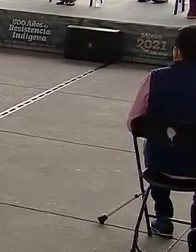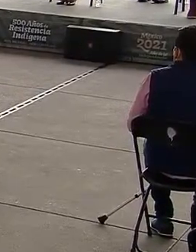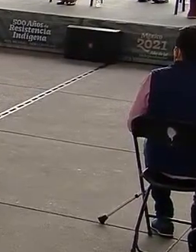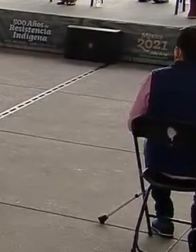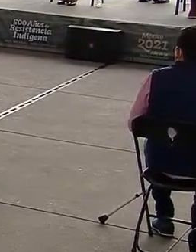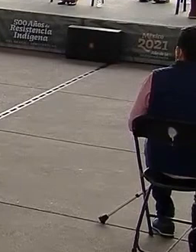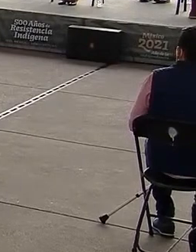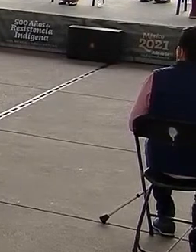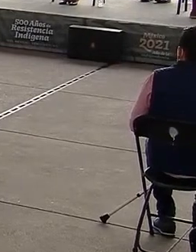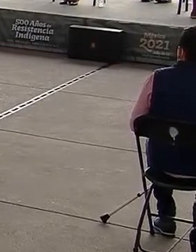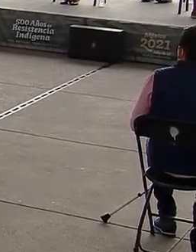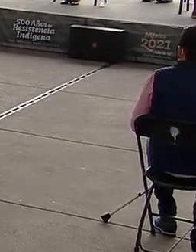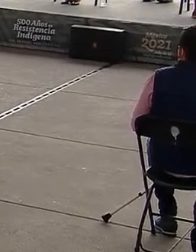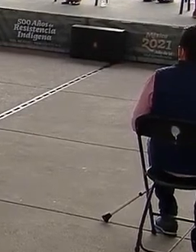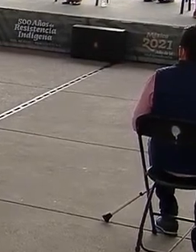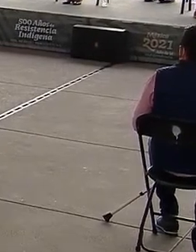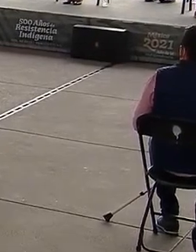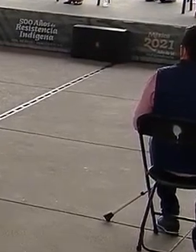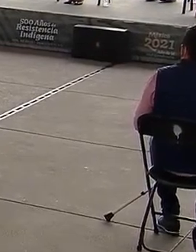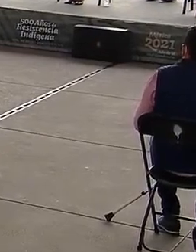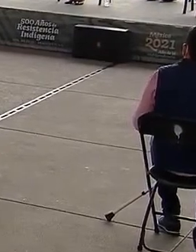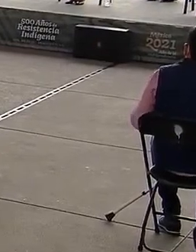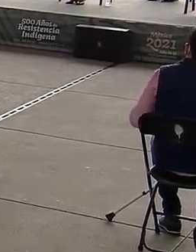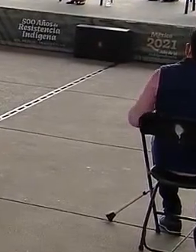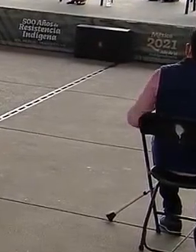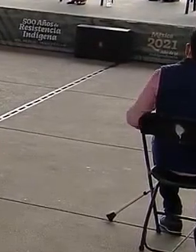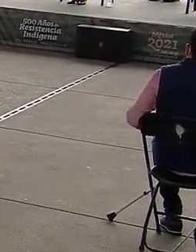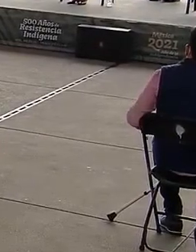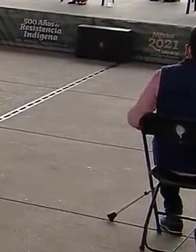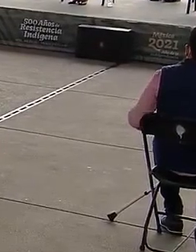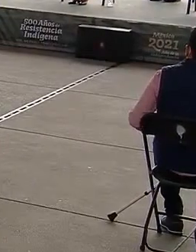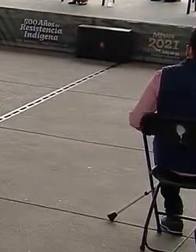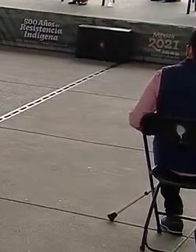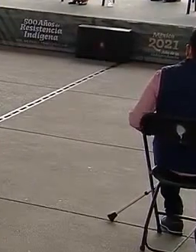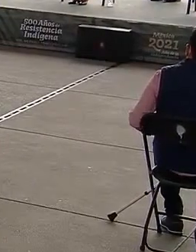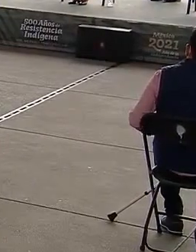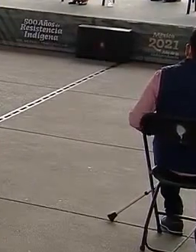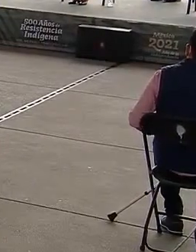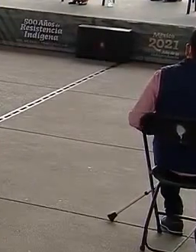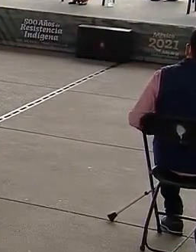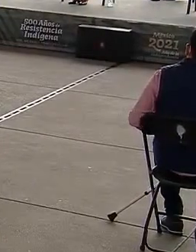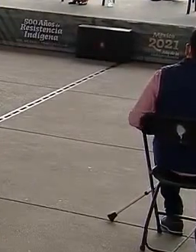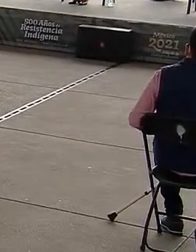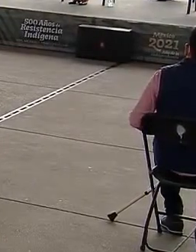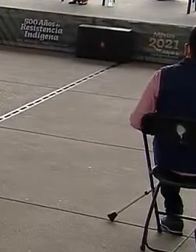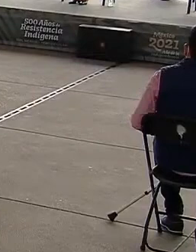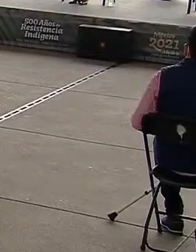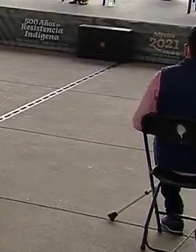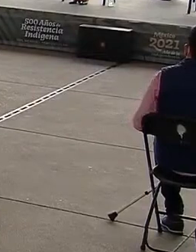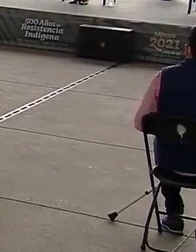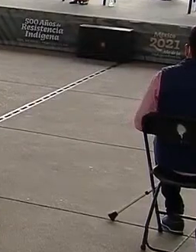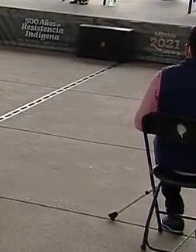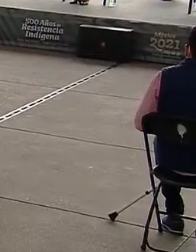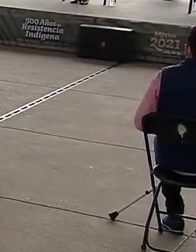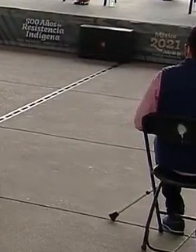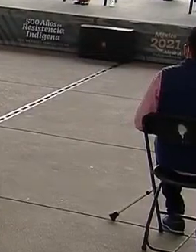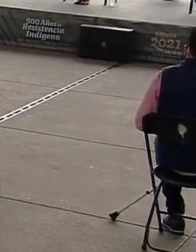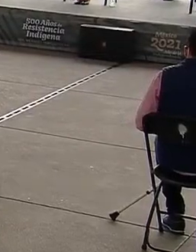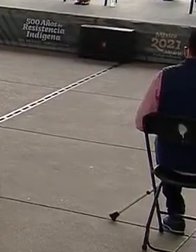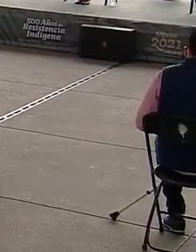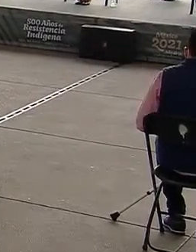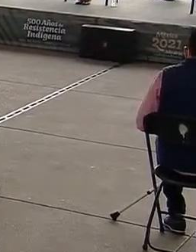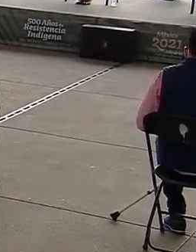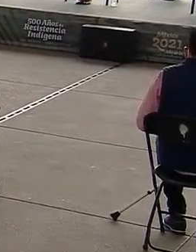ziohanzade zinyorene karuhiade. Mr. President, Madam Beatrice, Mayor Sheinbaum, Señor Presidente, señora Beatriz,